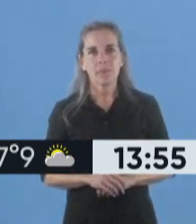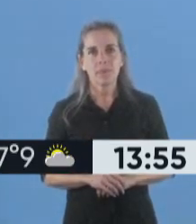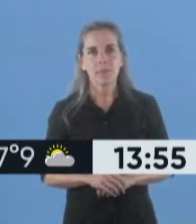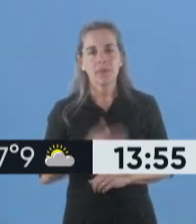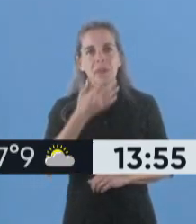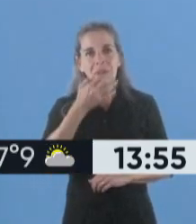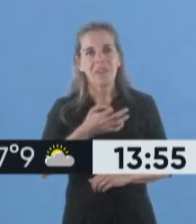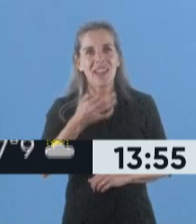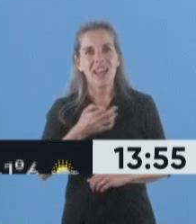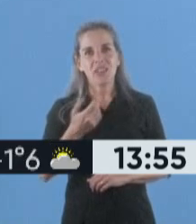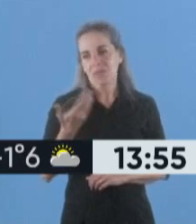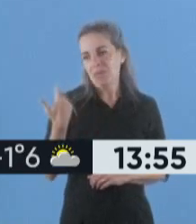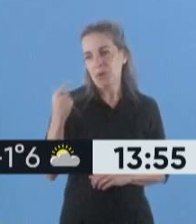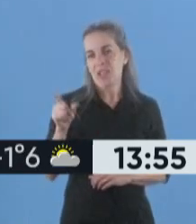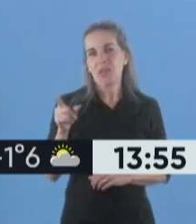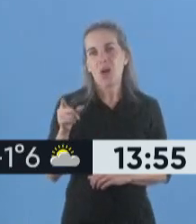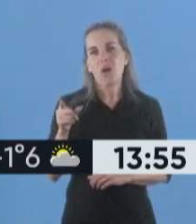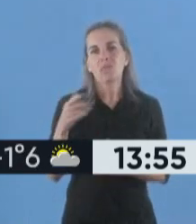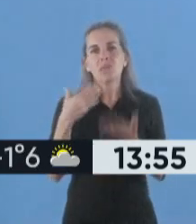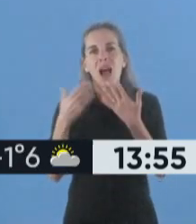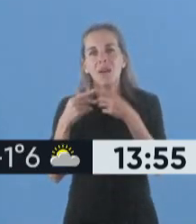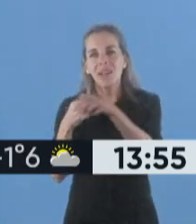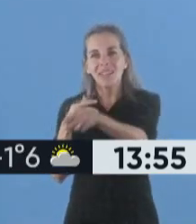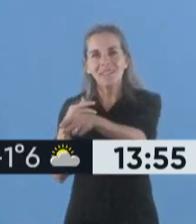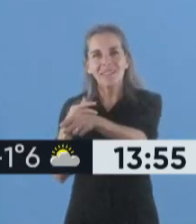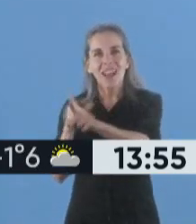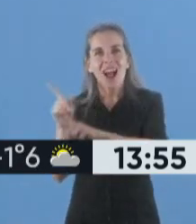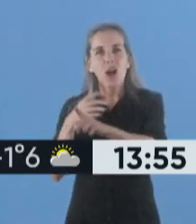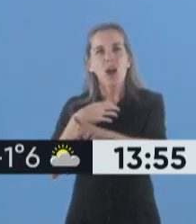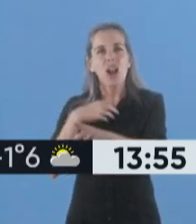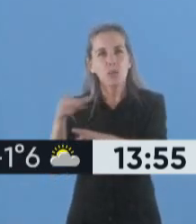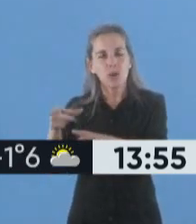le recordaba recién a unos alumnos, vos estabas entre ellos,